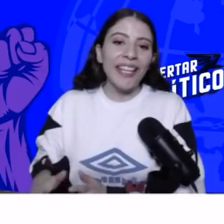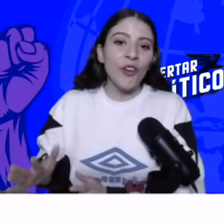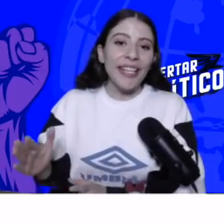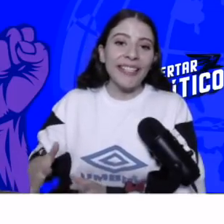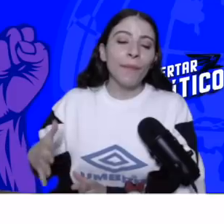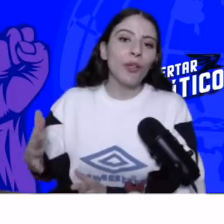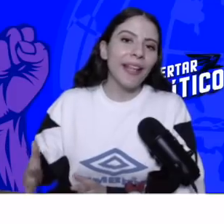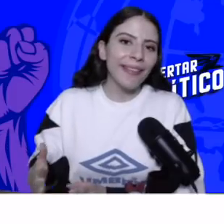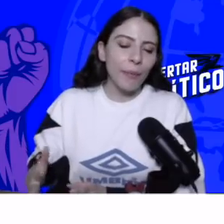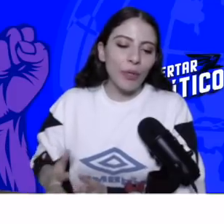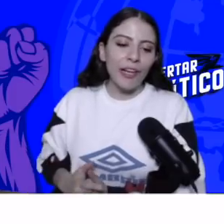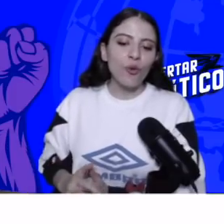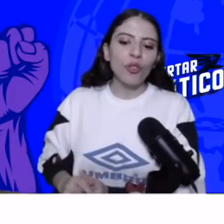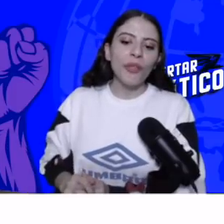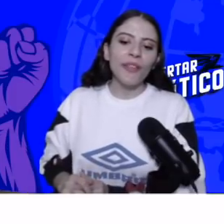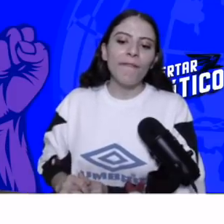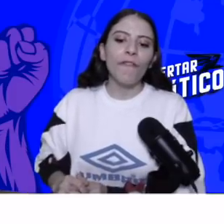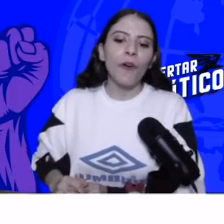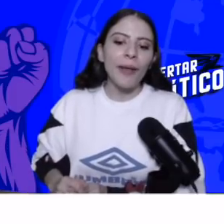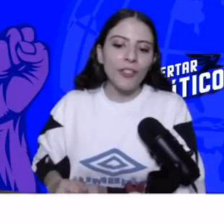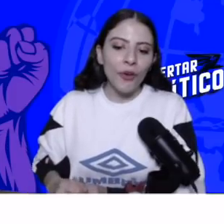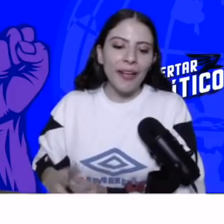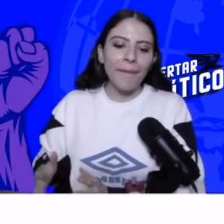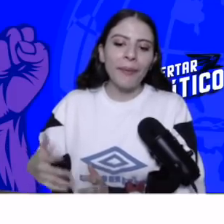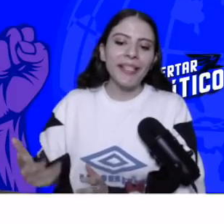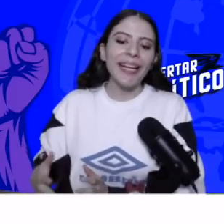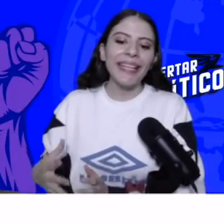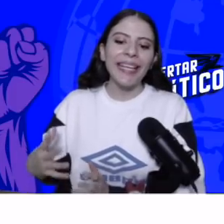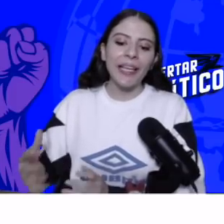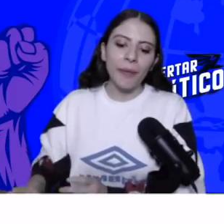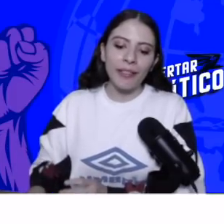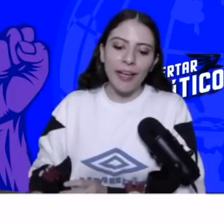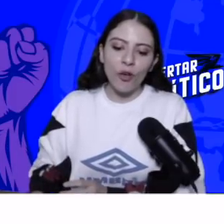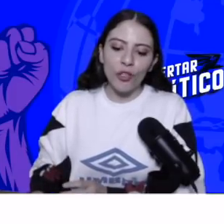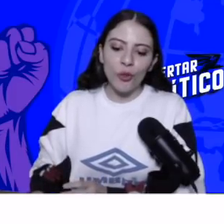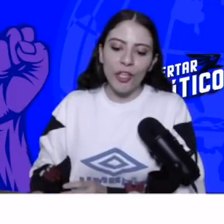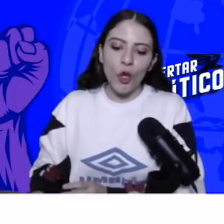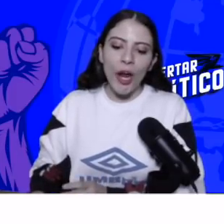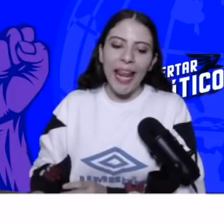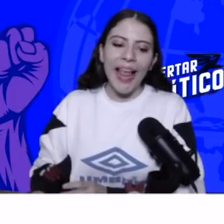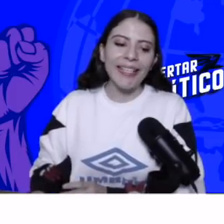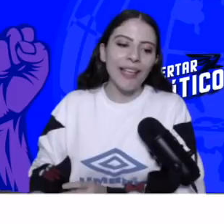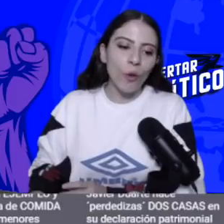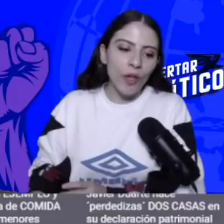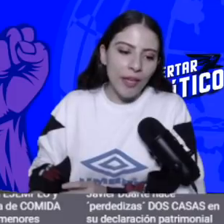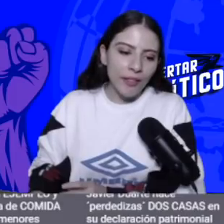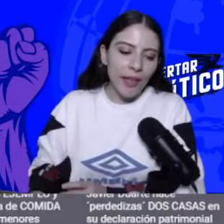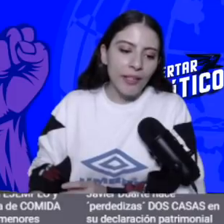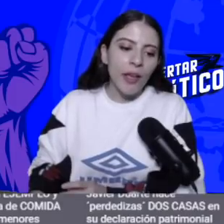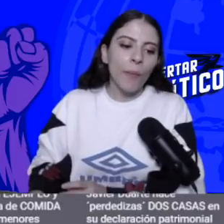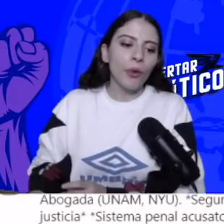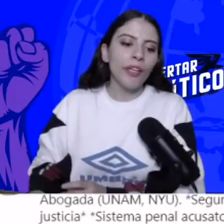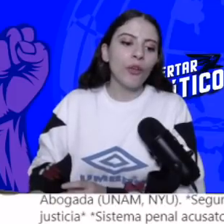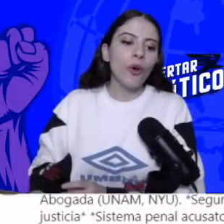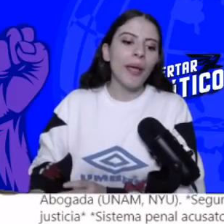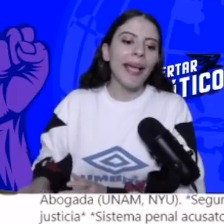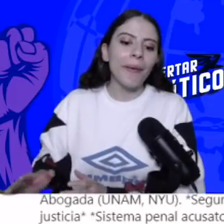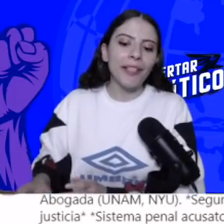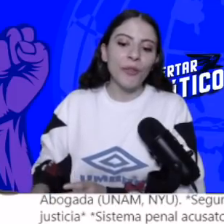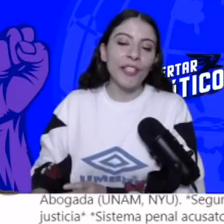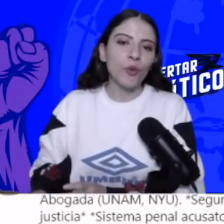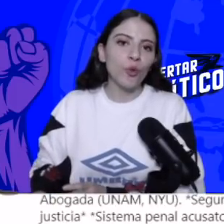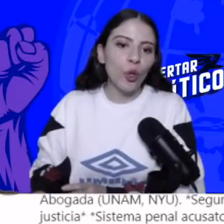Dicho lo anterior, y es importante porque algunos medios de información empiezan a tergiversar lo que sucedió en las audiencias, poniendo